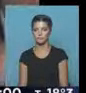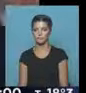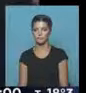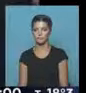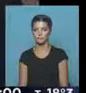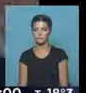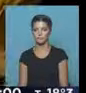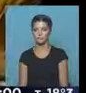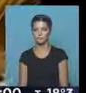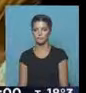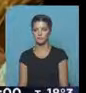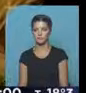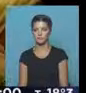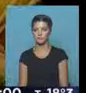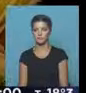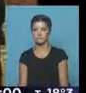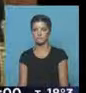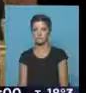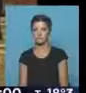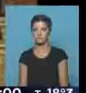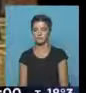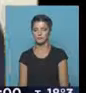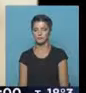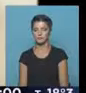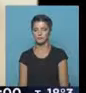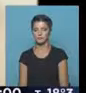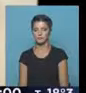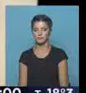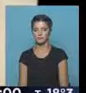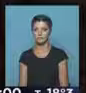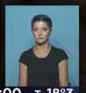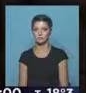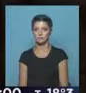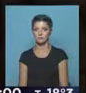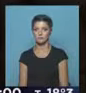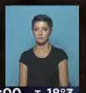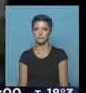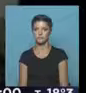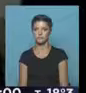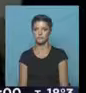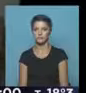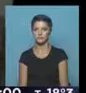Vous voyez que. Bon, monsieur. Il est possible qu'elle saigne abondamment.